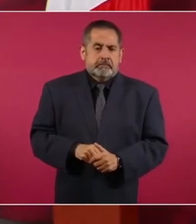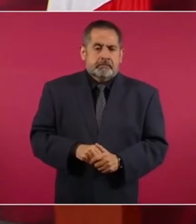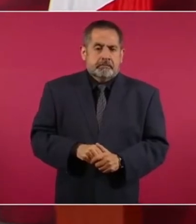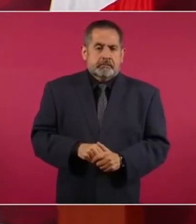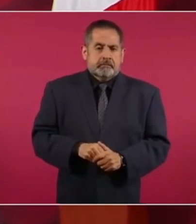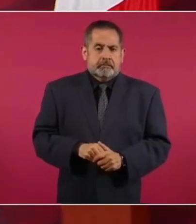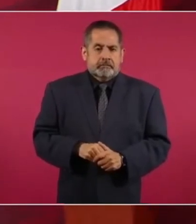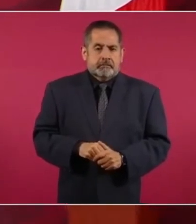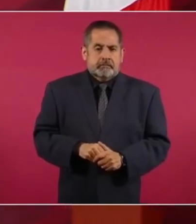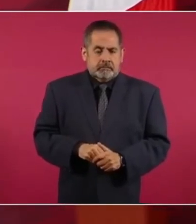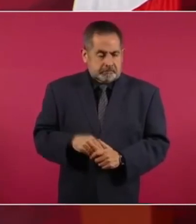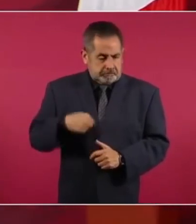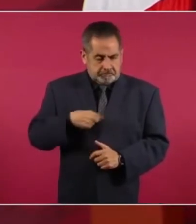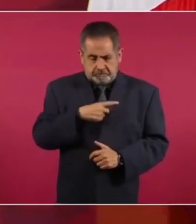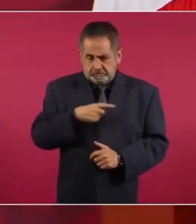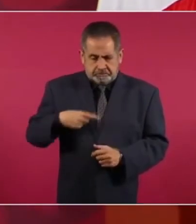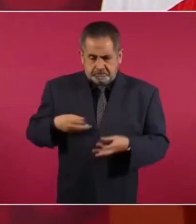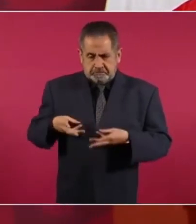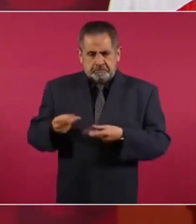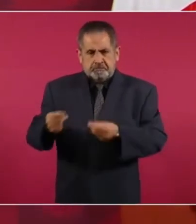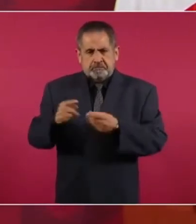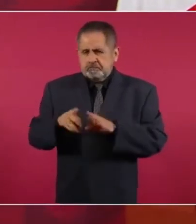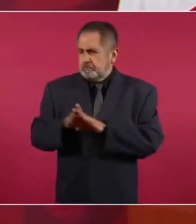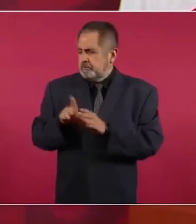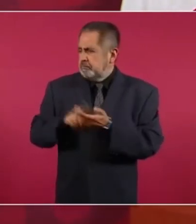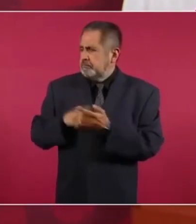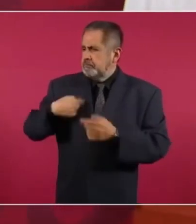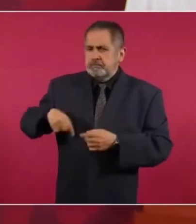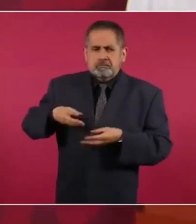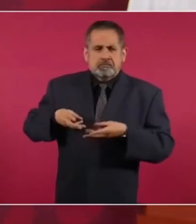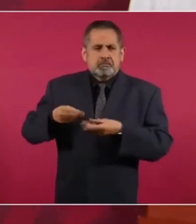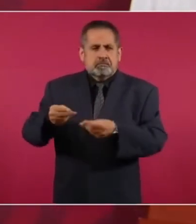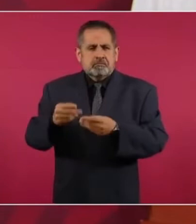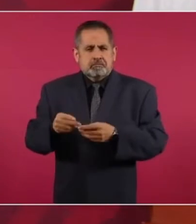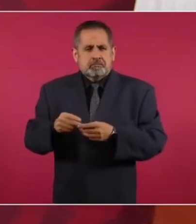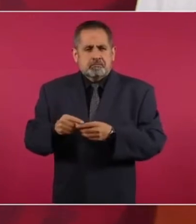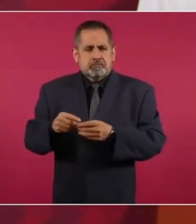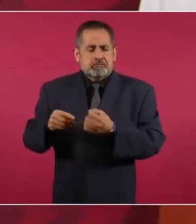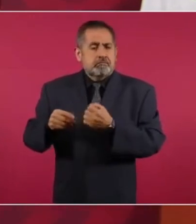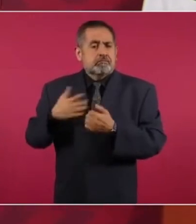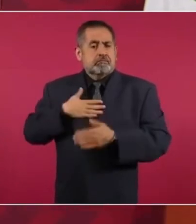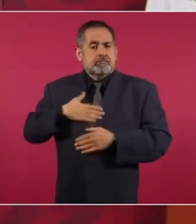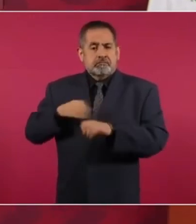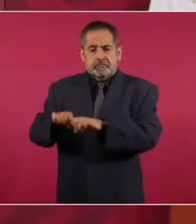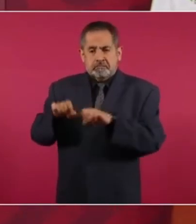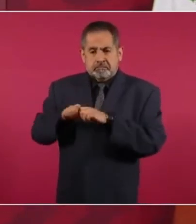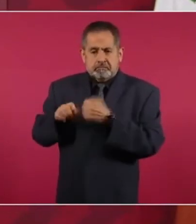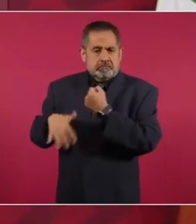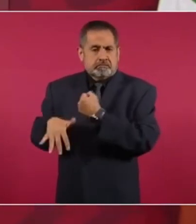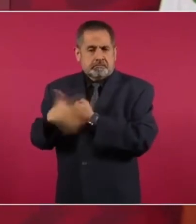Yo me debo de gastar o nos debemos de gastar, somos 15.